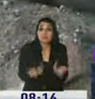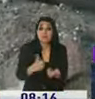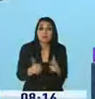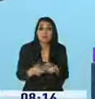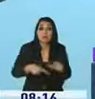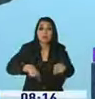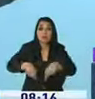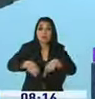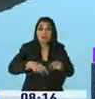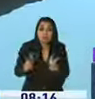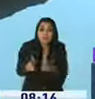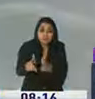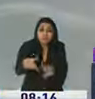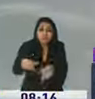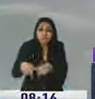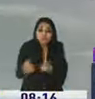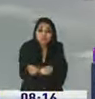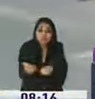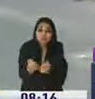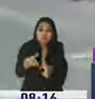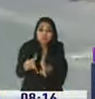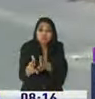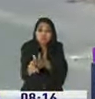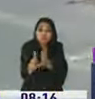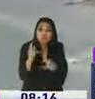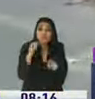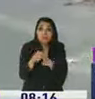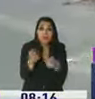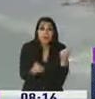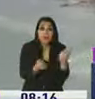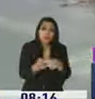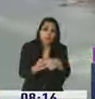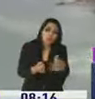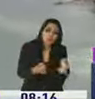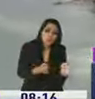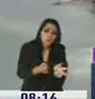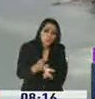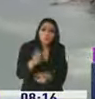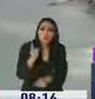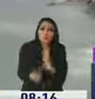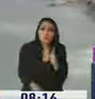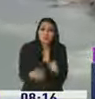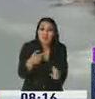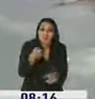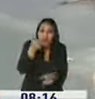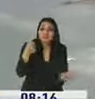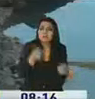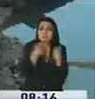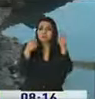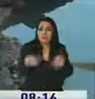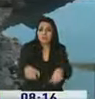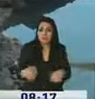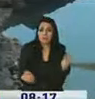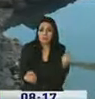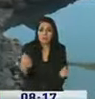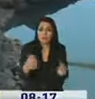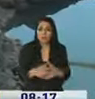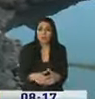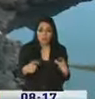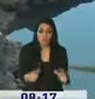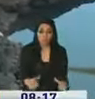transitar por lo estrecho de la calle. Los carros que no se puede sacar, y hasta acá se han chocado aquí los carros. El hueco incluso